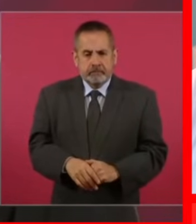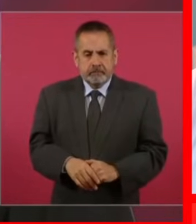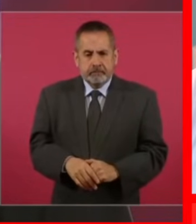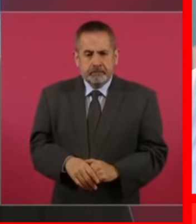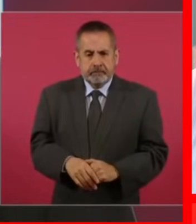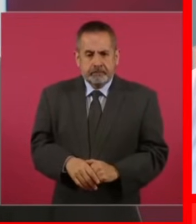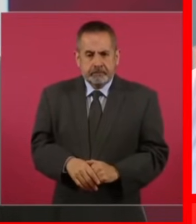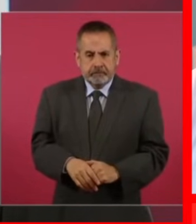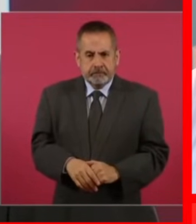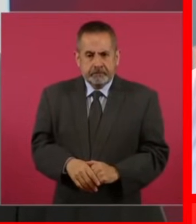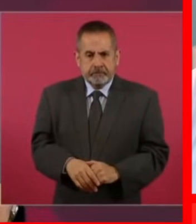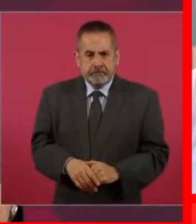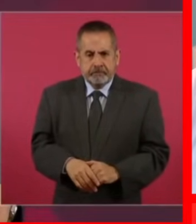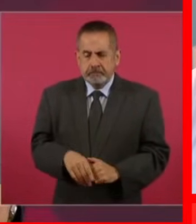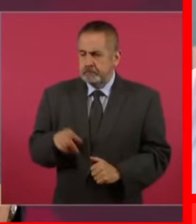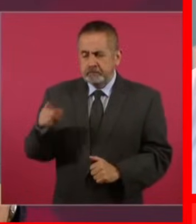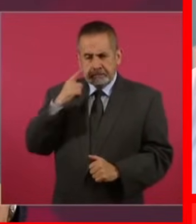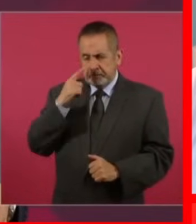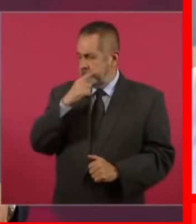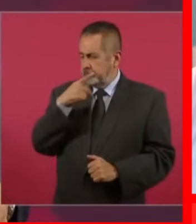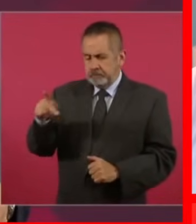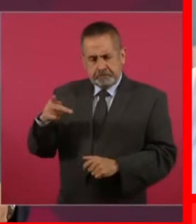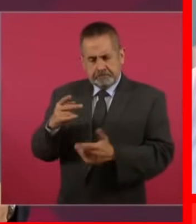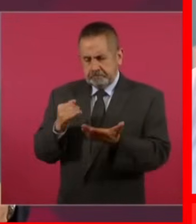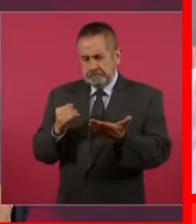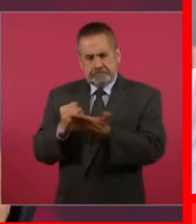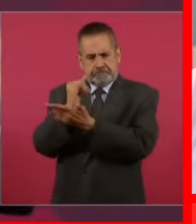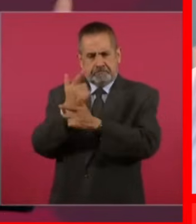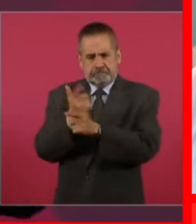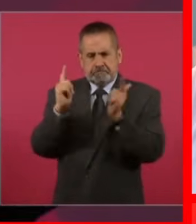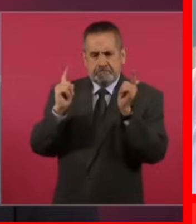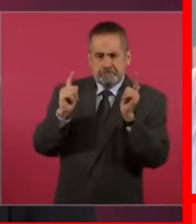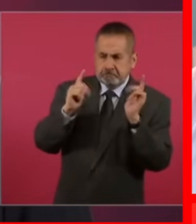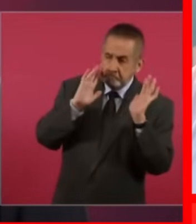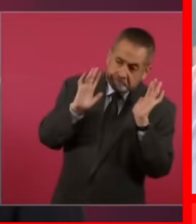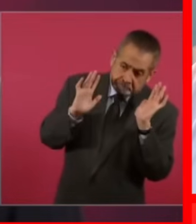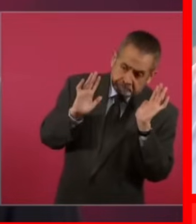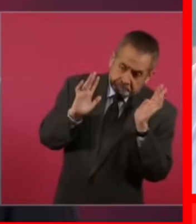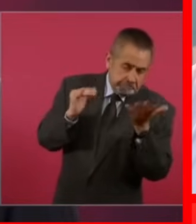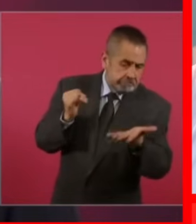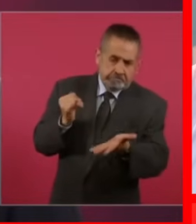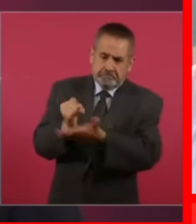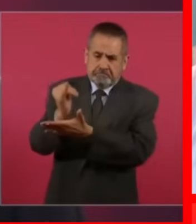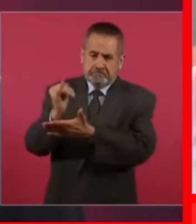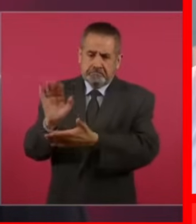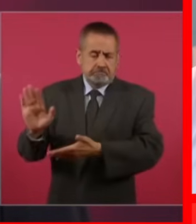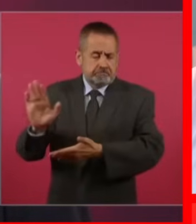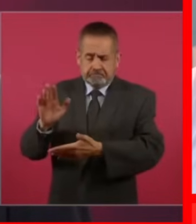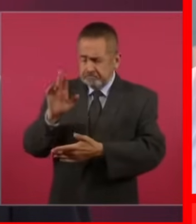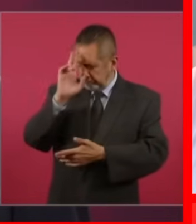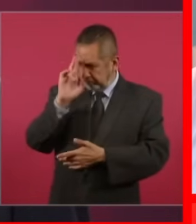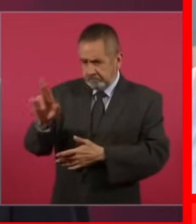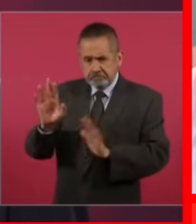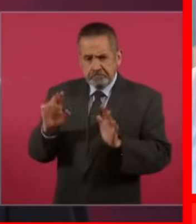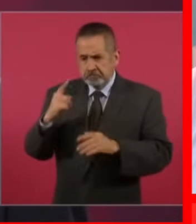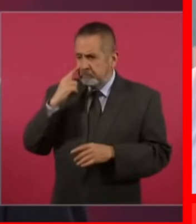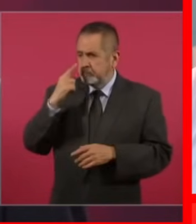pues es libre, ¿no?, de tomar la decisión que le